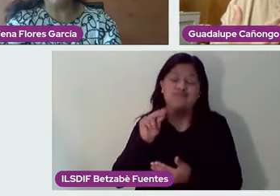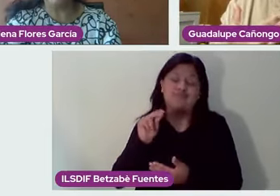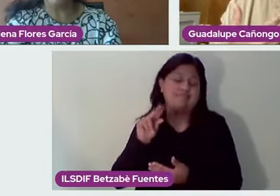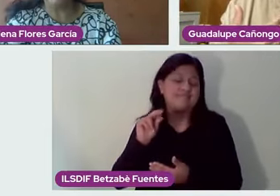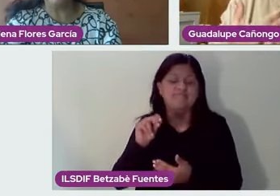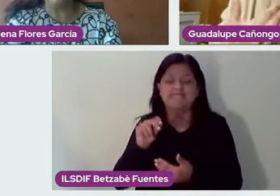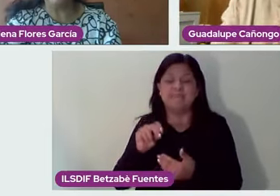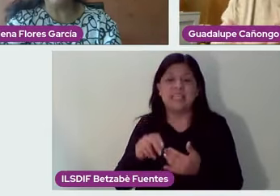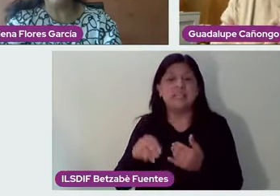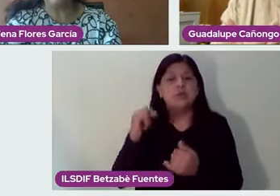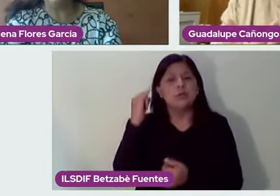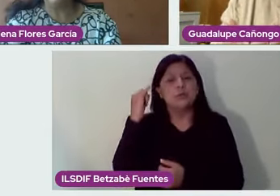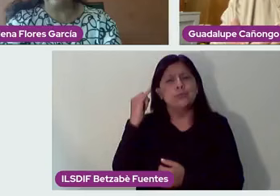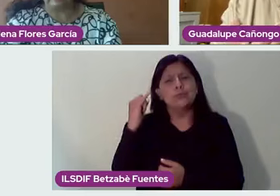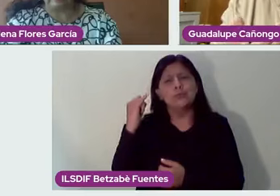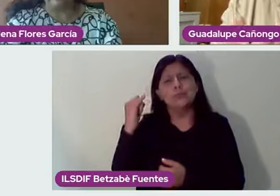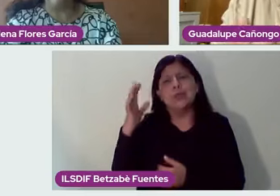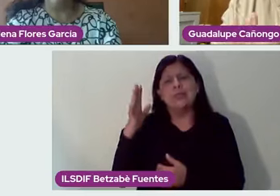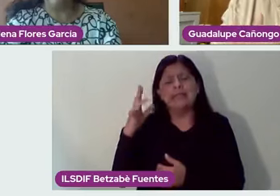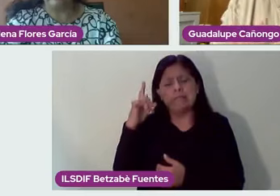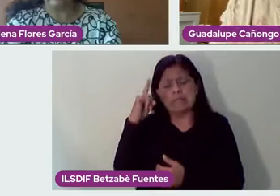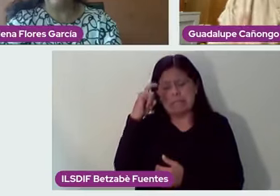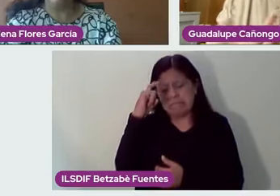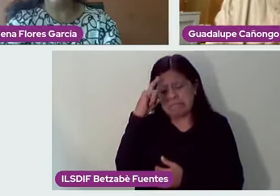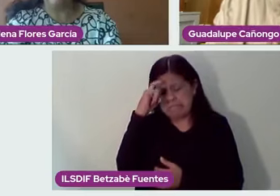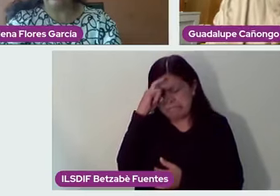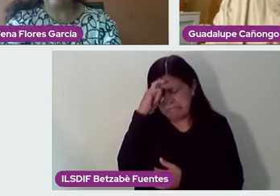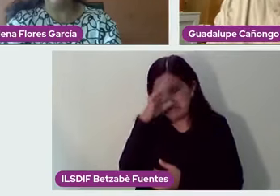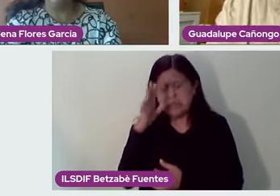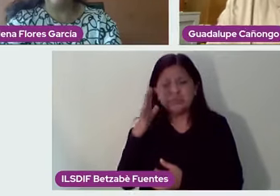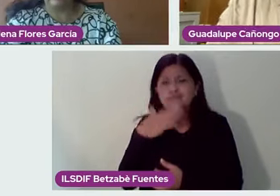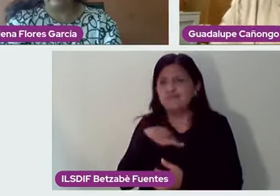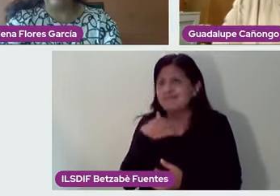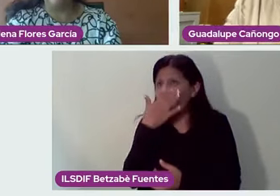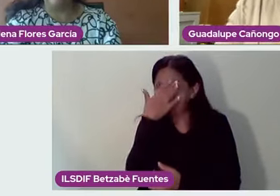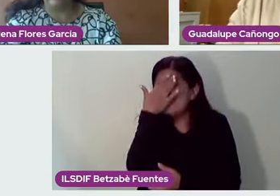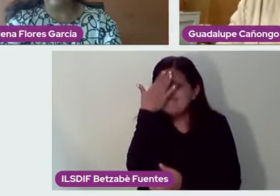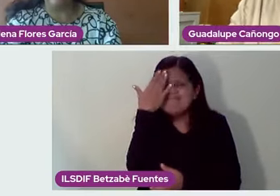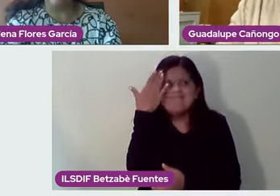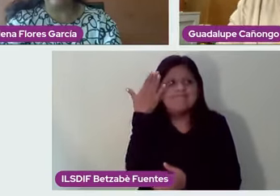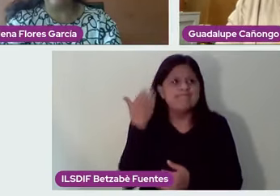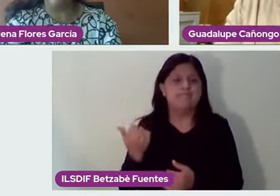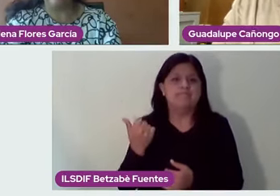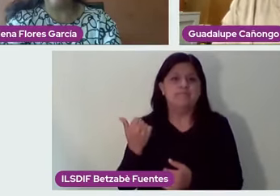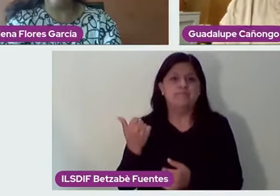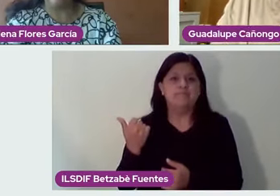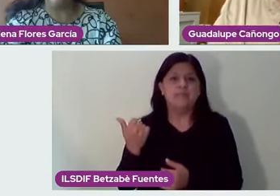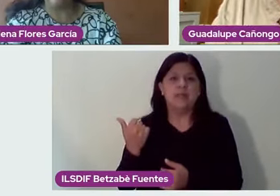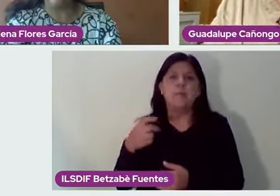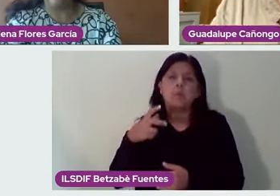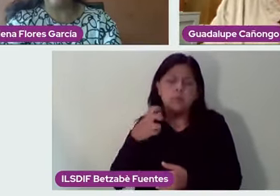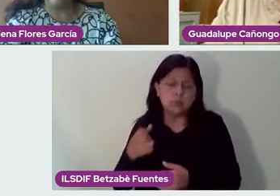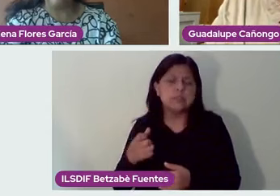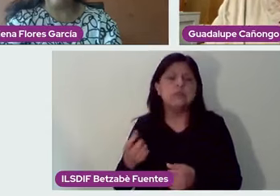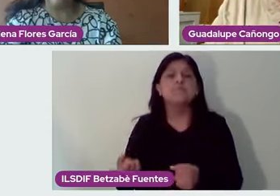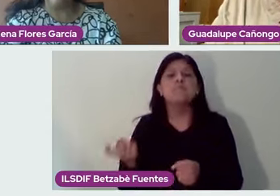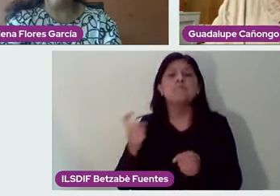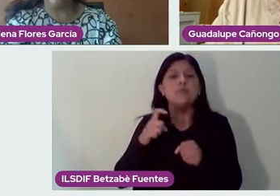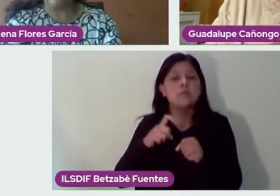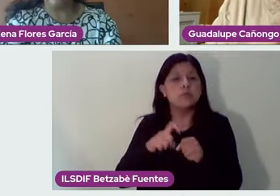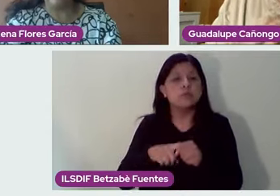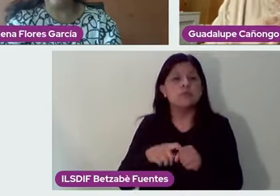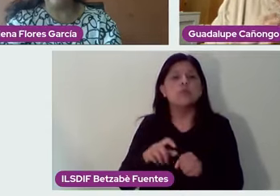en términos de práctica, es decir, estoy ausente. Y se habla de inclusión